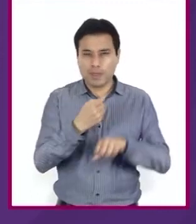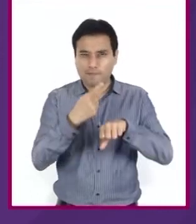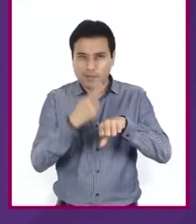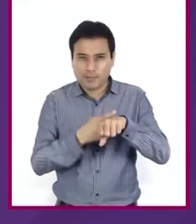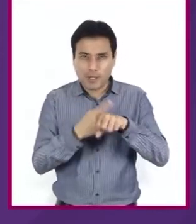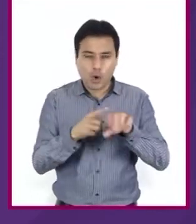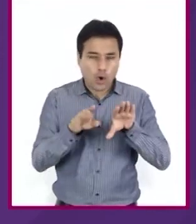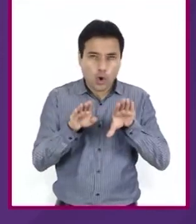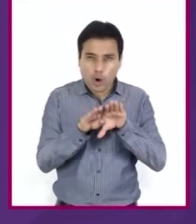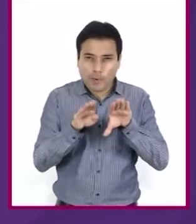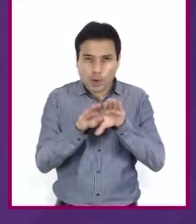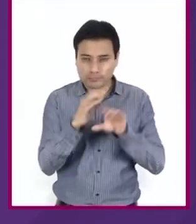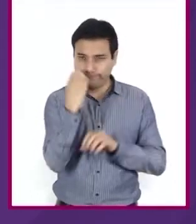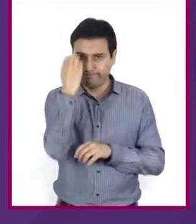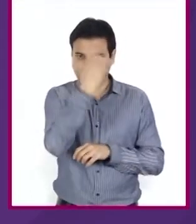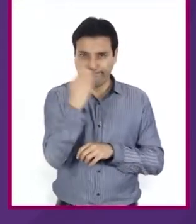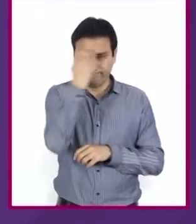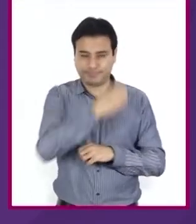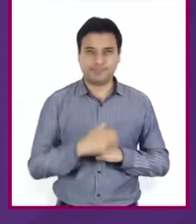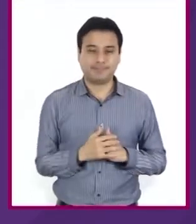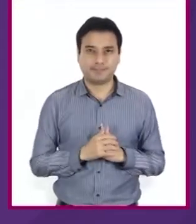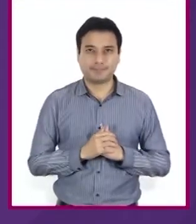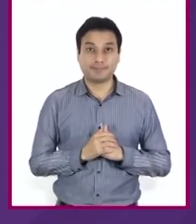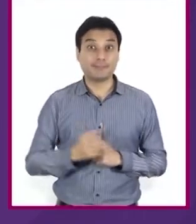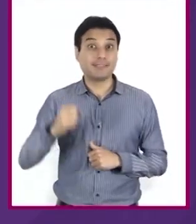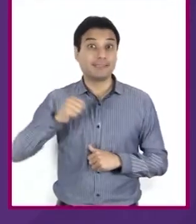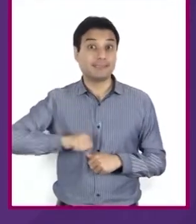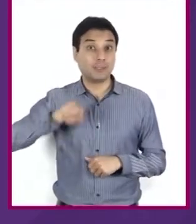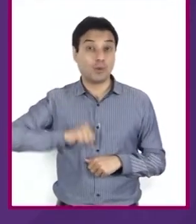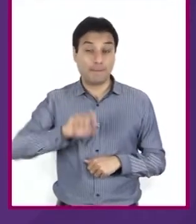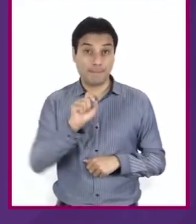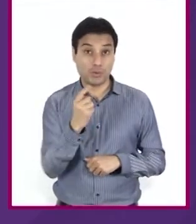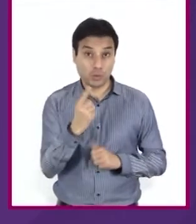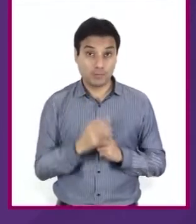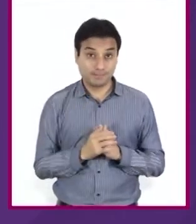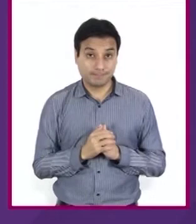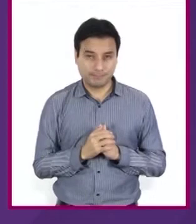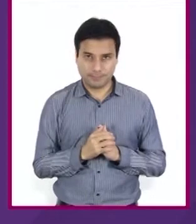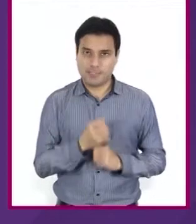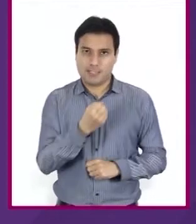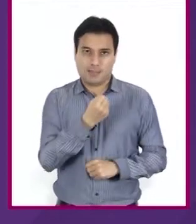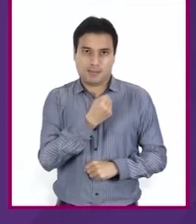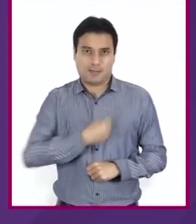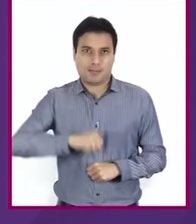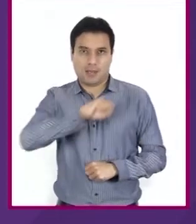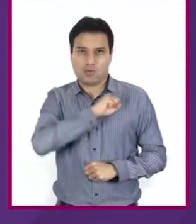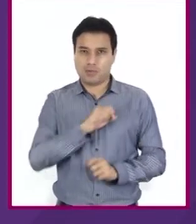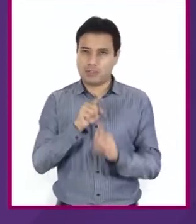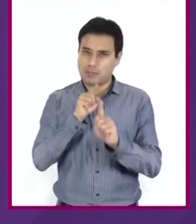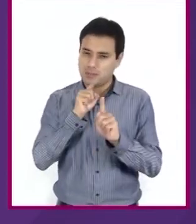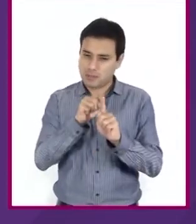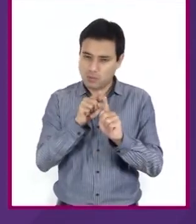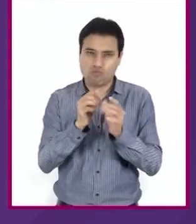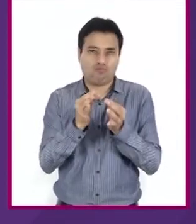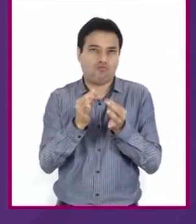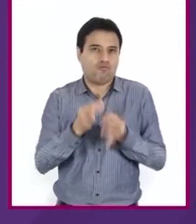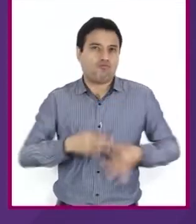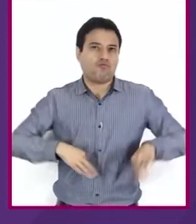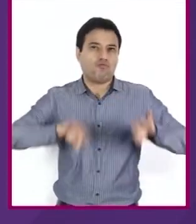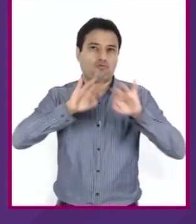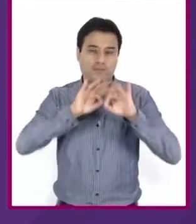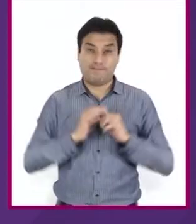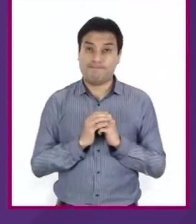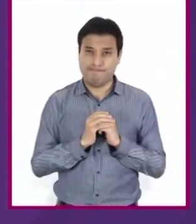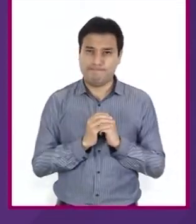las tendencias sanitarias. En el siglo XXI, la salud es una responsabilidad compartida